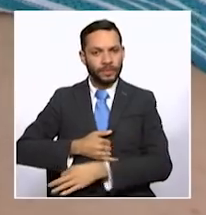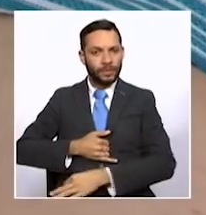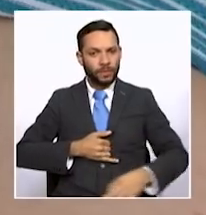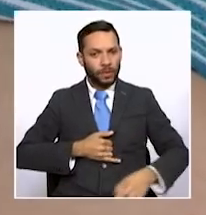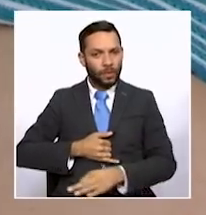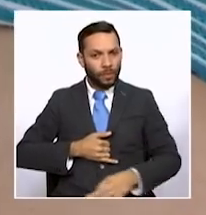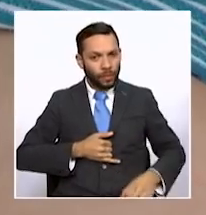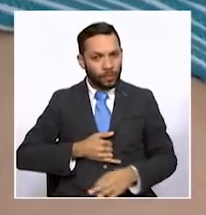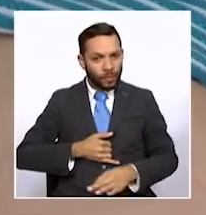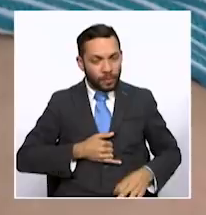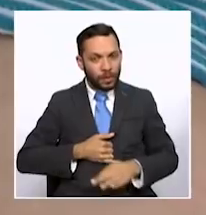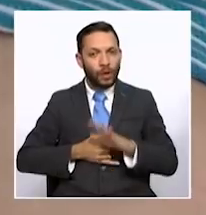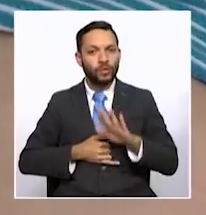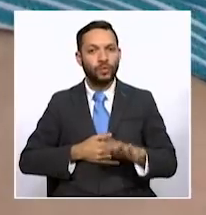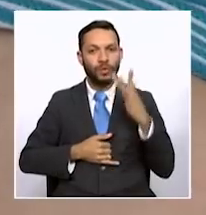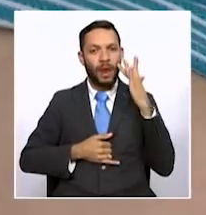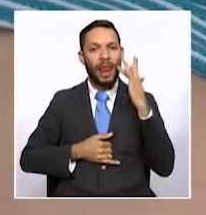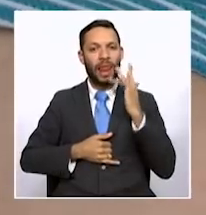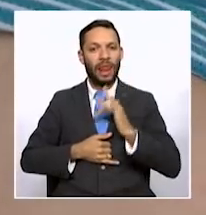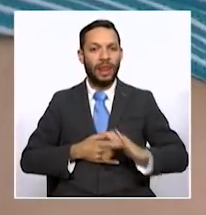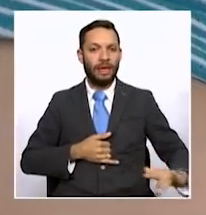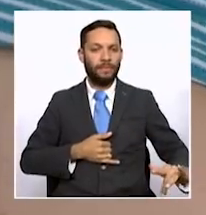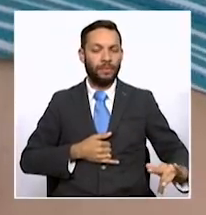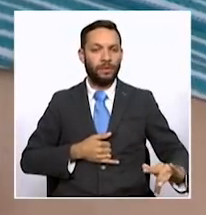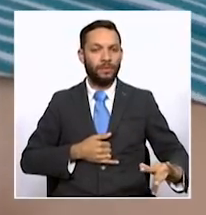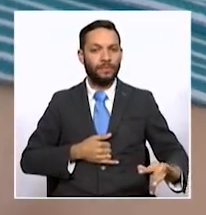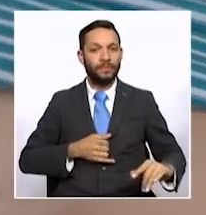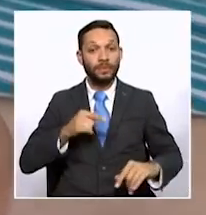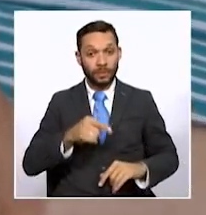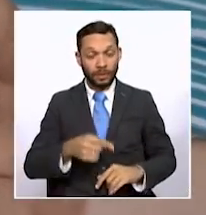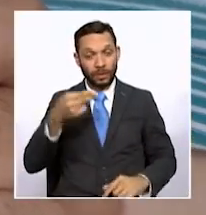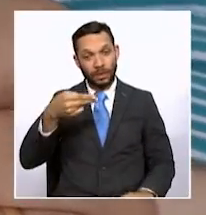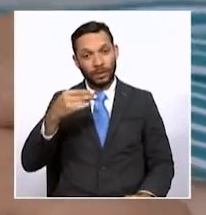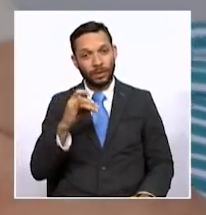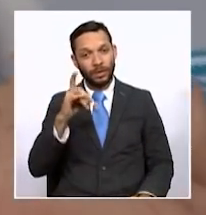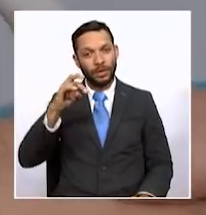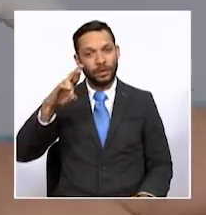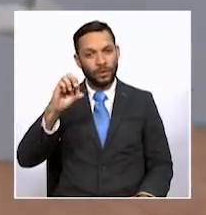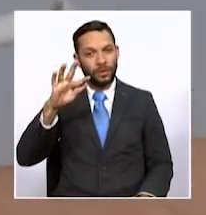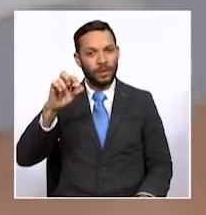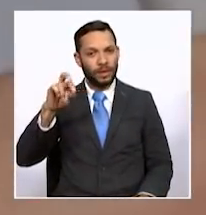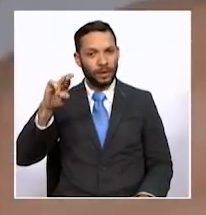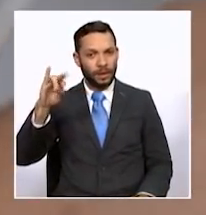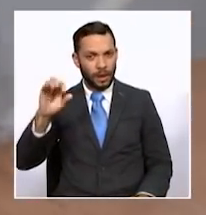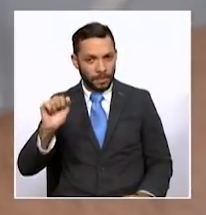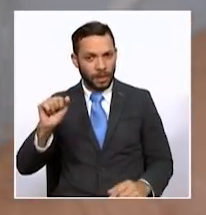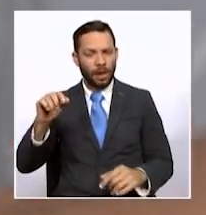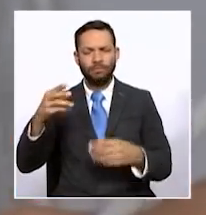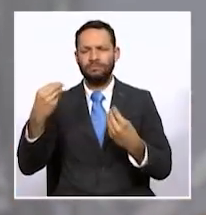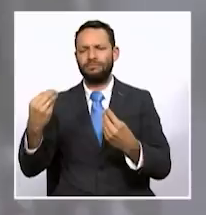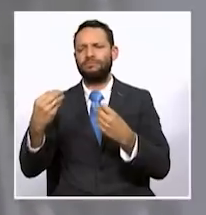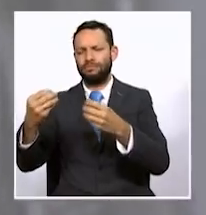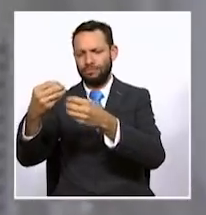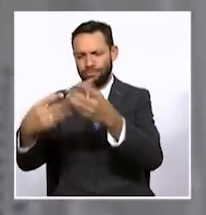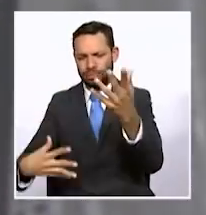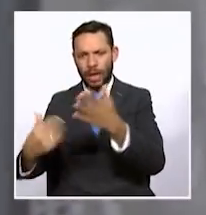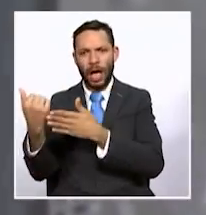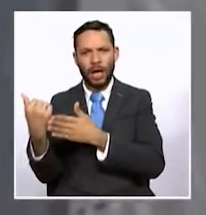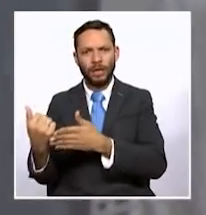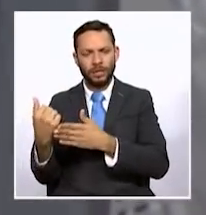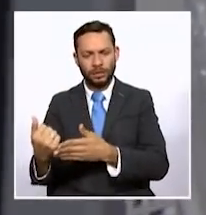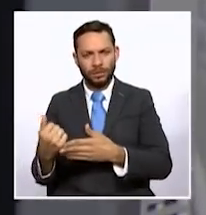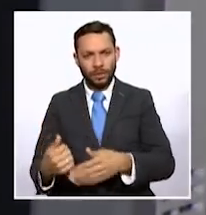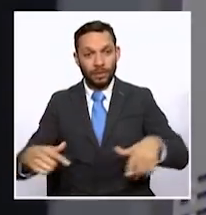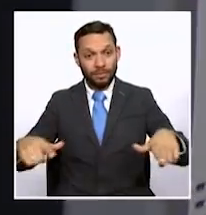de desintoxicación con hidroterapia y geoterapia, quiropraxia, acupuntura, en fin, tantas de las terapias que ustedes ven ahí. Este es uno de